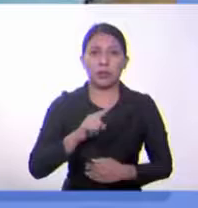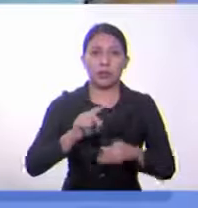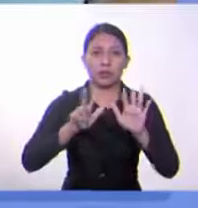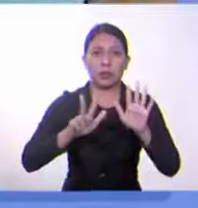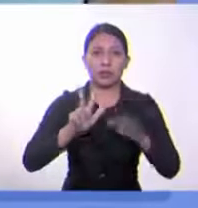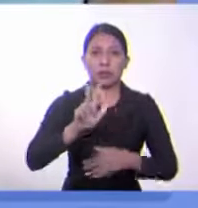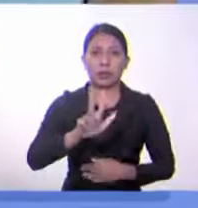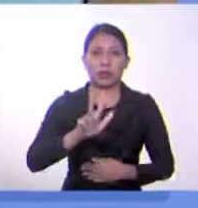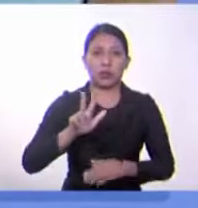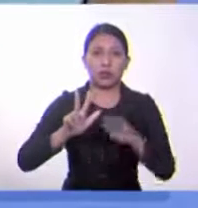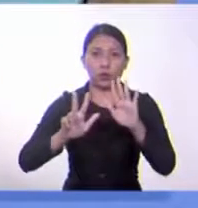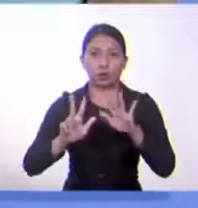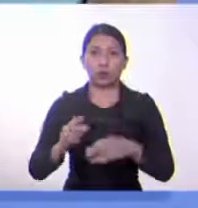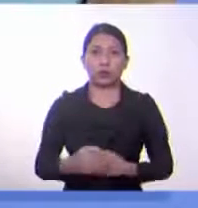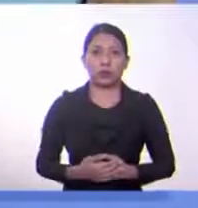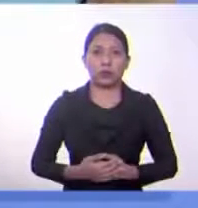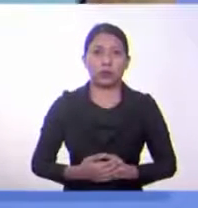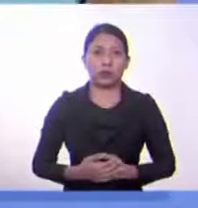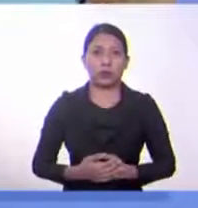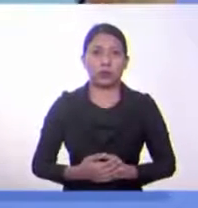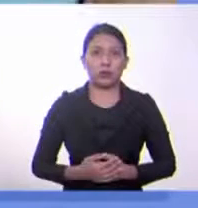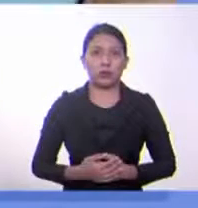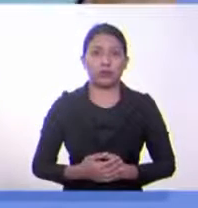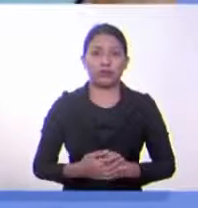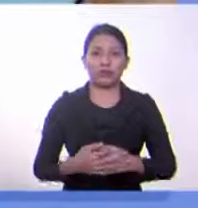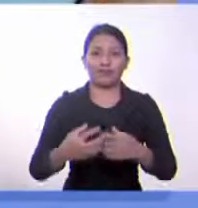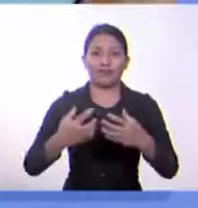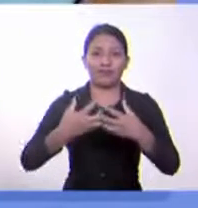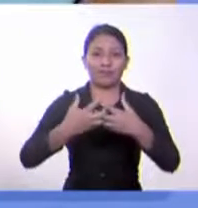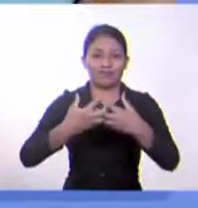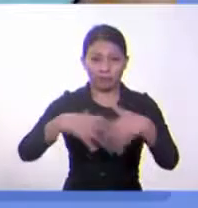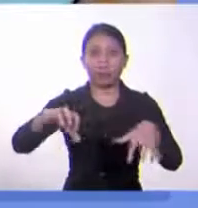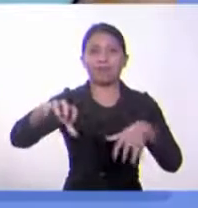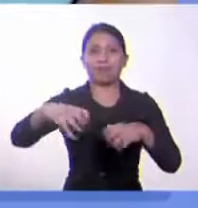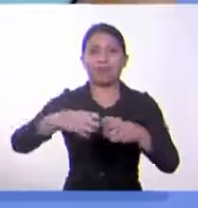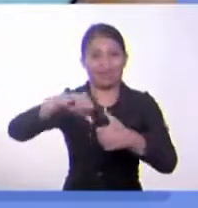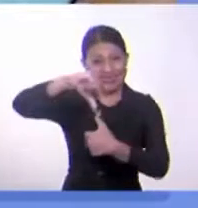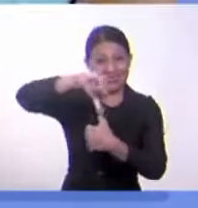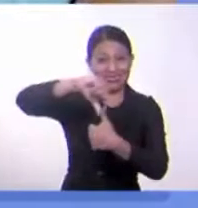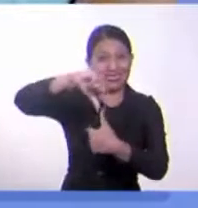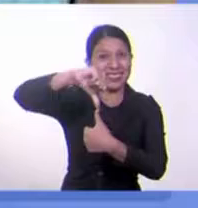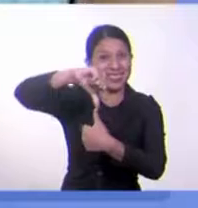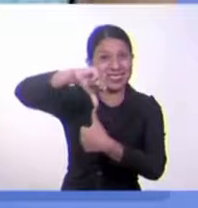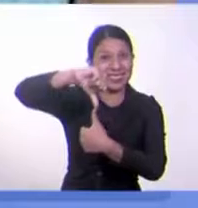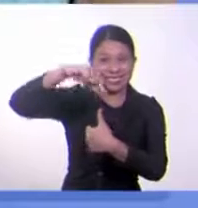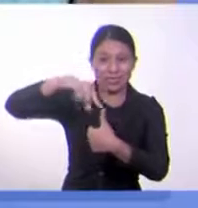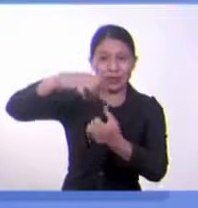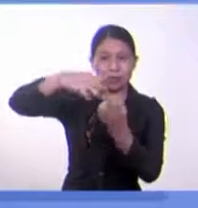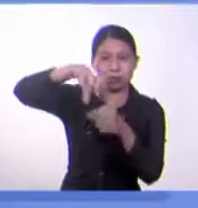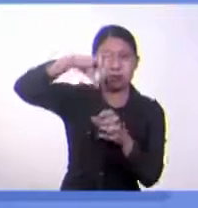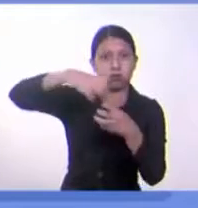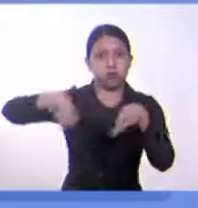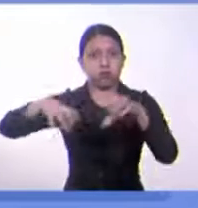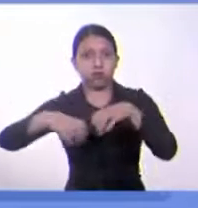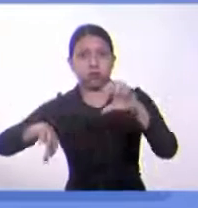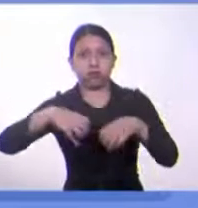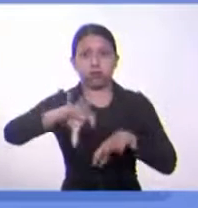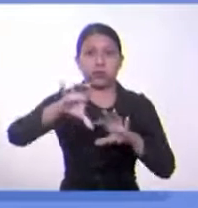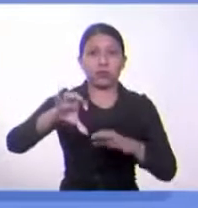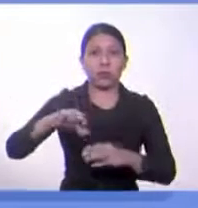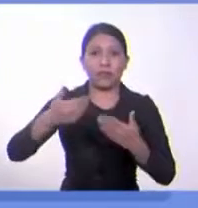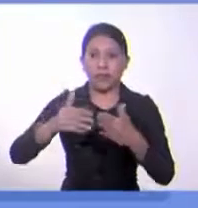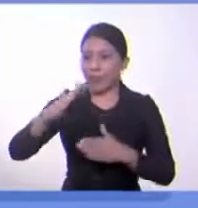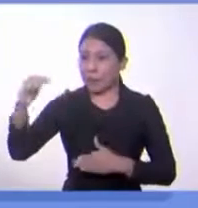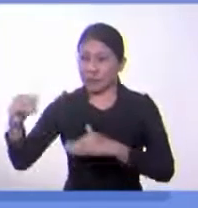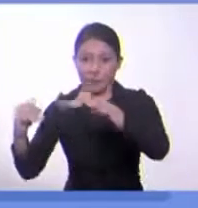se llegó a la desintegración de Centroamérica producto de esas guerras civiles. La desintegración de